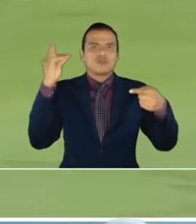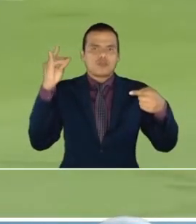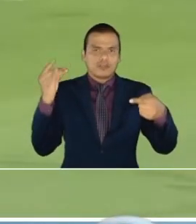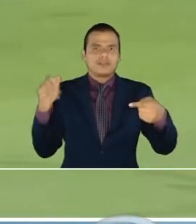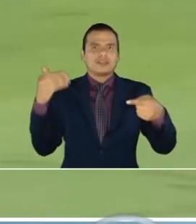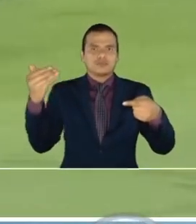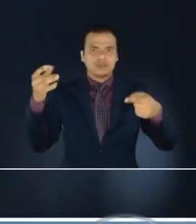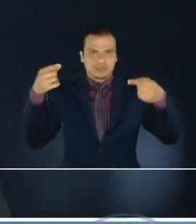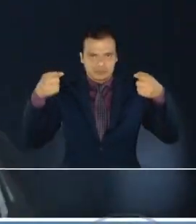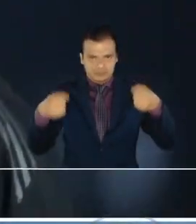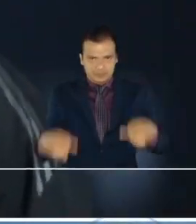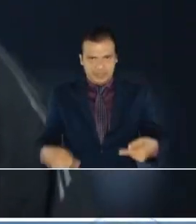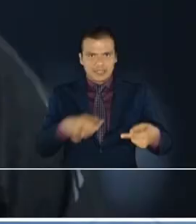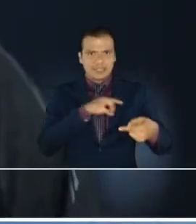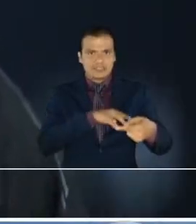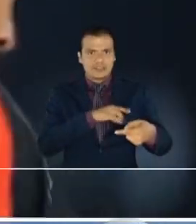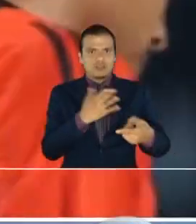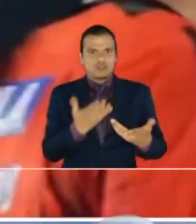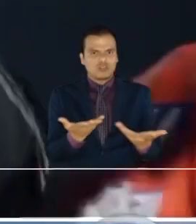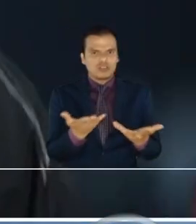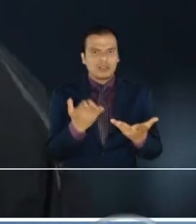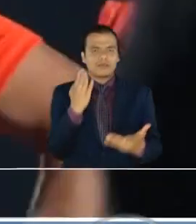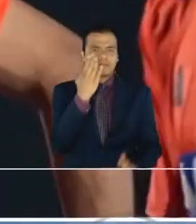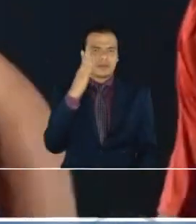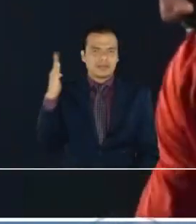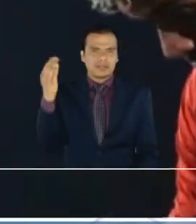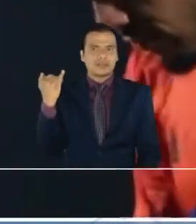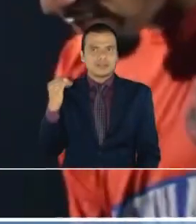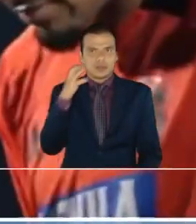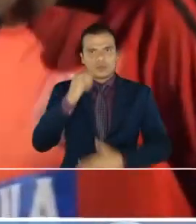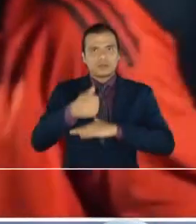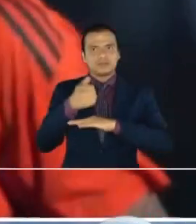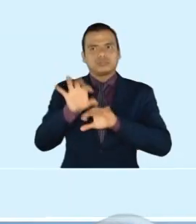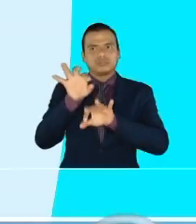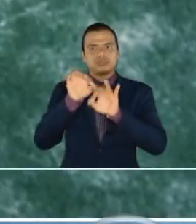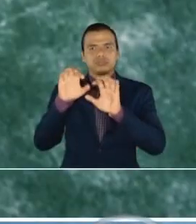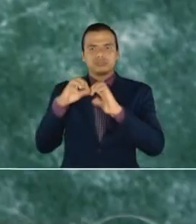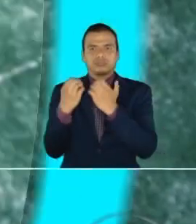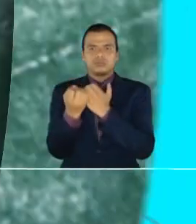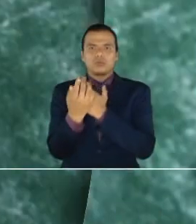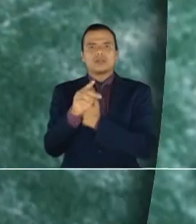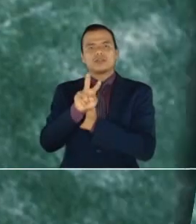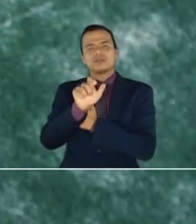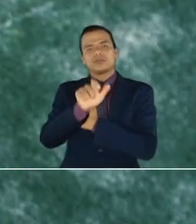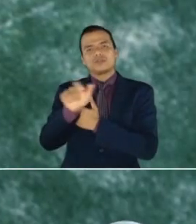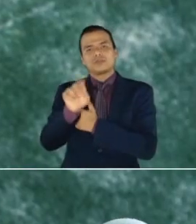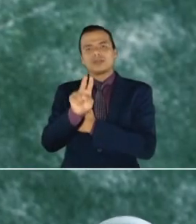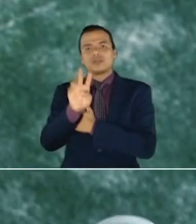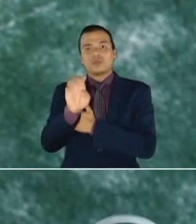jugadores. Deo Zeidita las novedades. Bolivia y Colombia jugarán el próximo jueves.